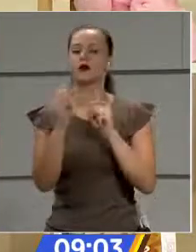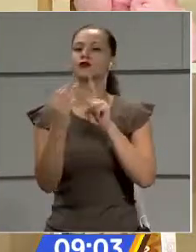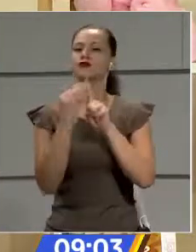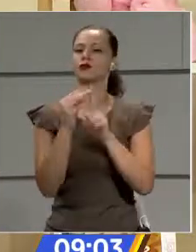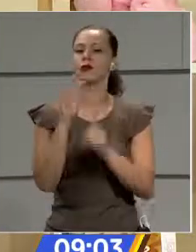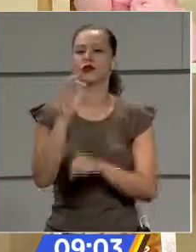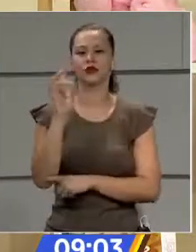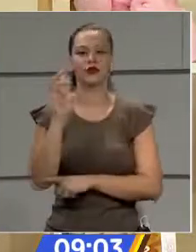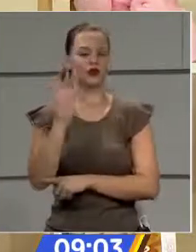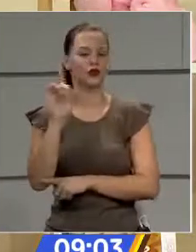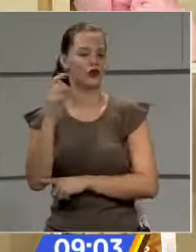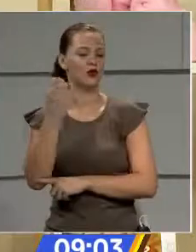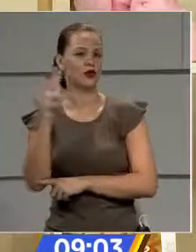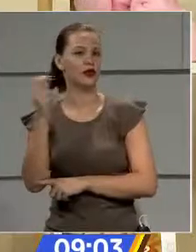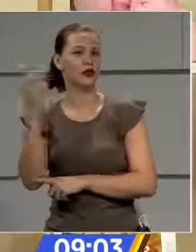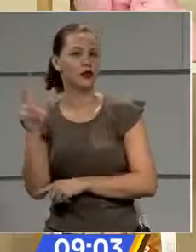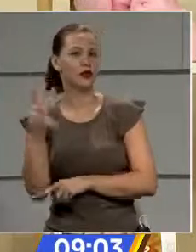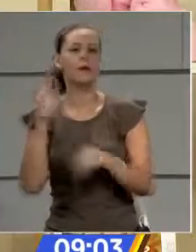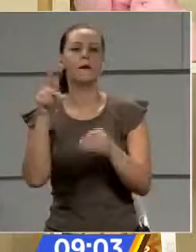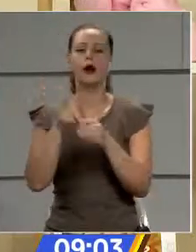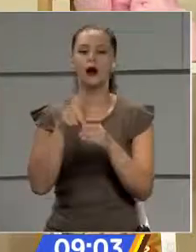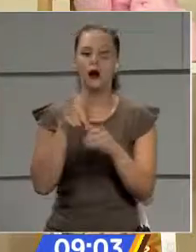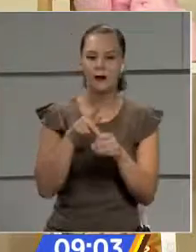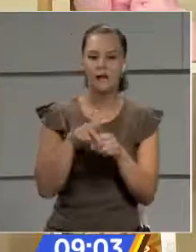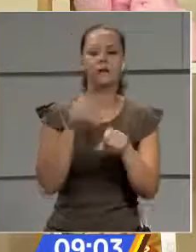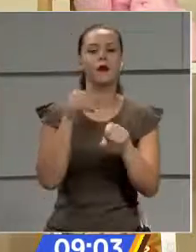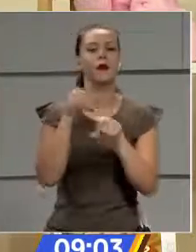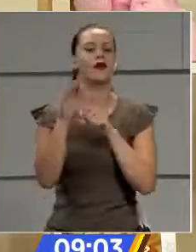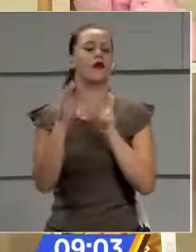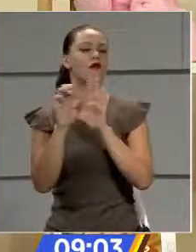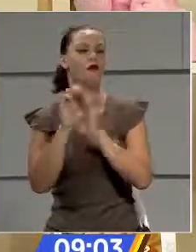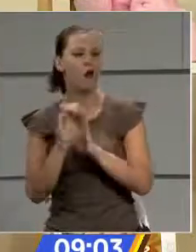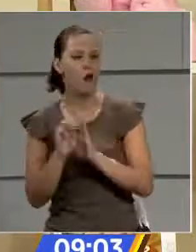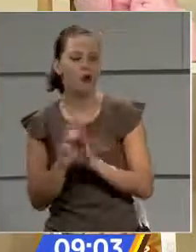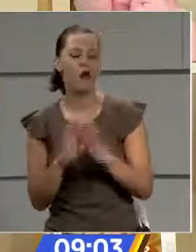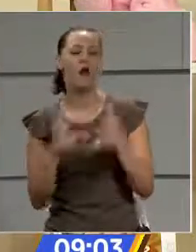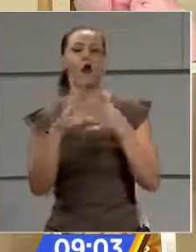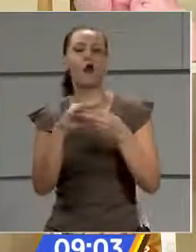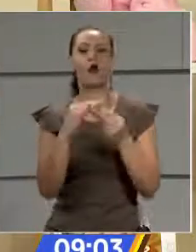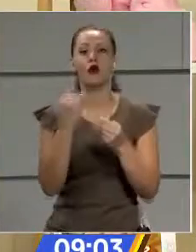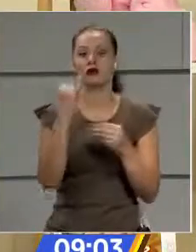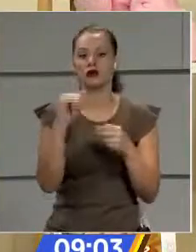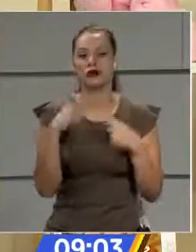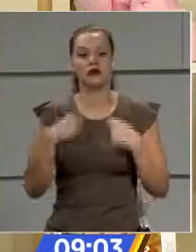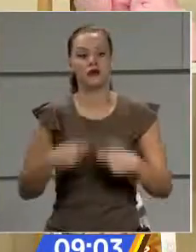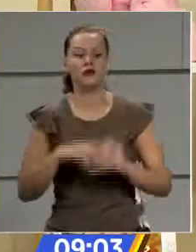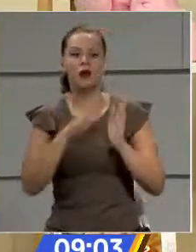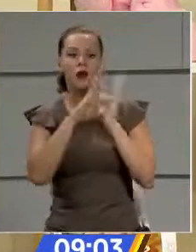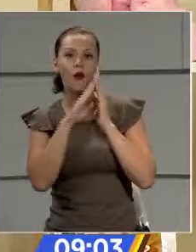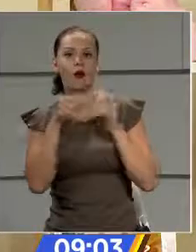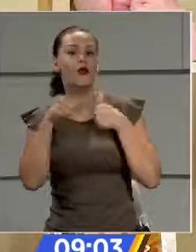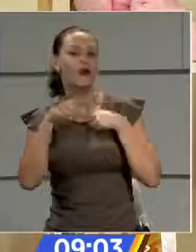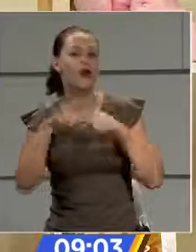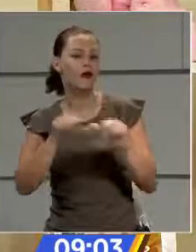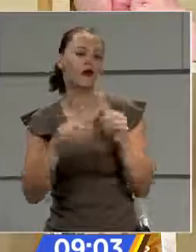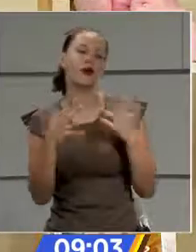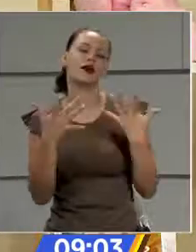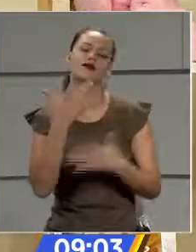al 8751-1313, participar, mandarnos fotos, contarnos si están empijamados algunos todavía,